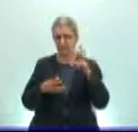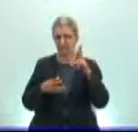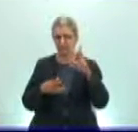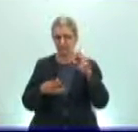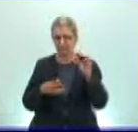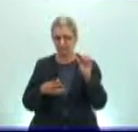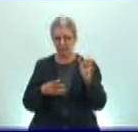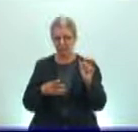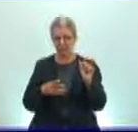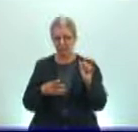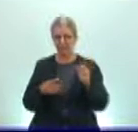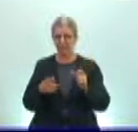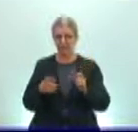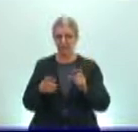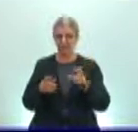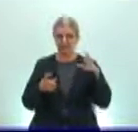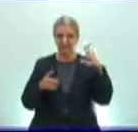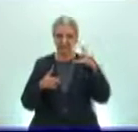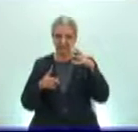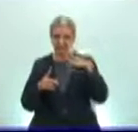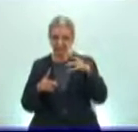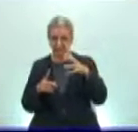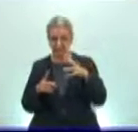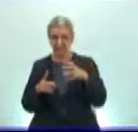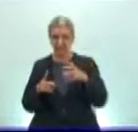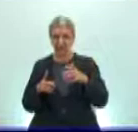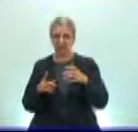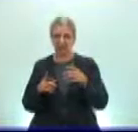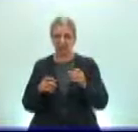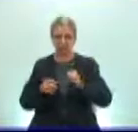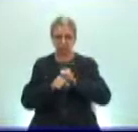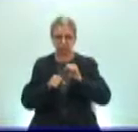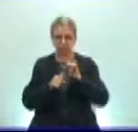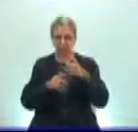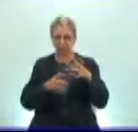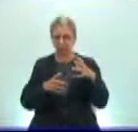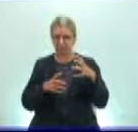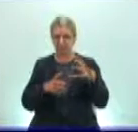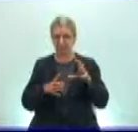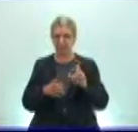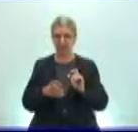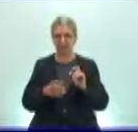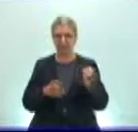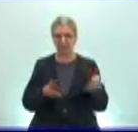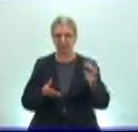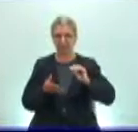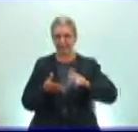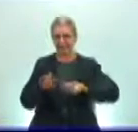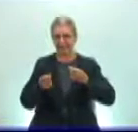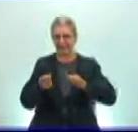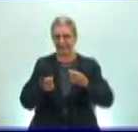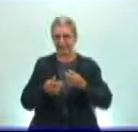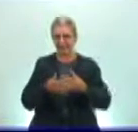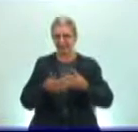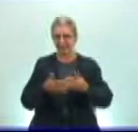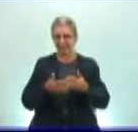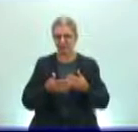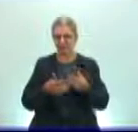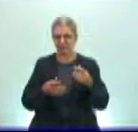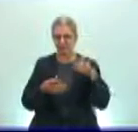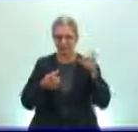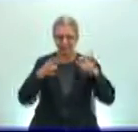de los Estados Unidos contra la URSS, la aplicación de la política de la Guerra Fría, sin ayuda